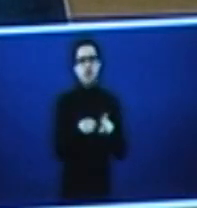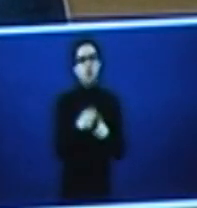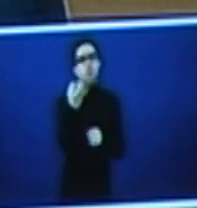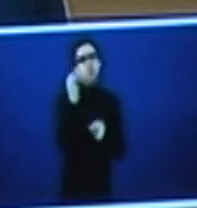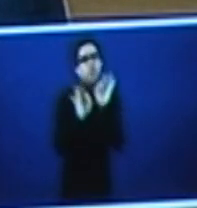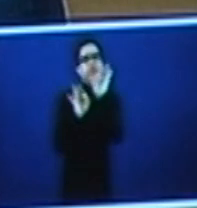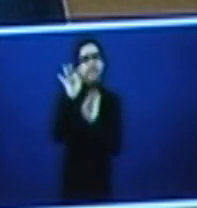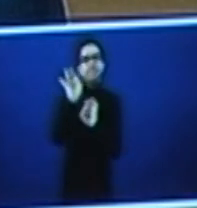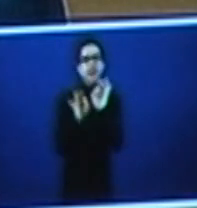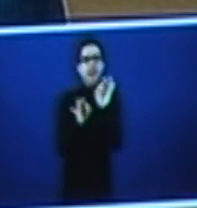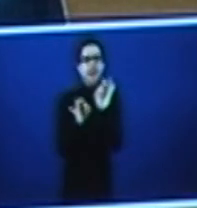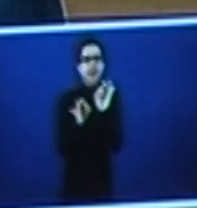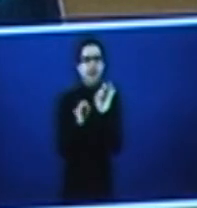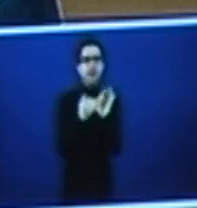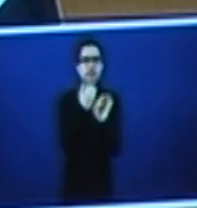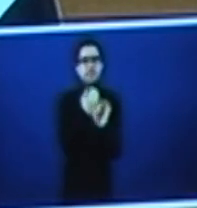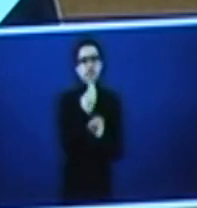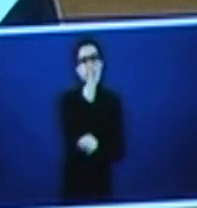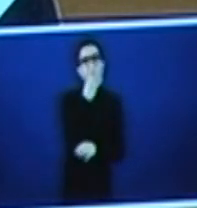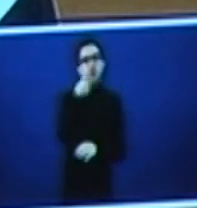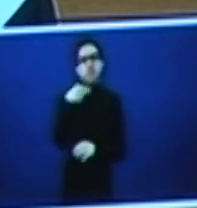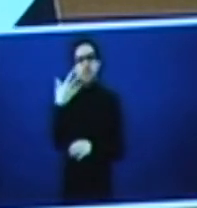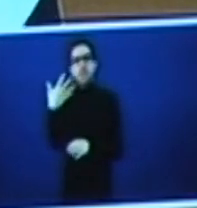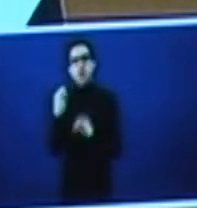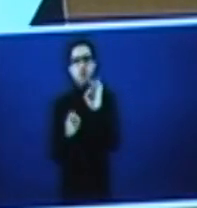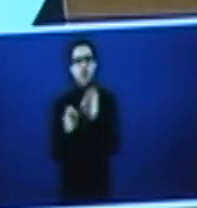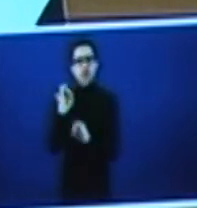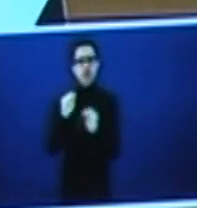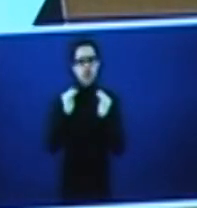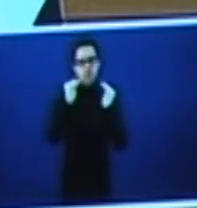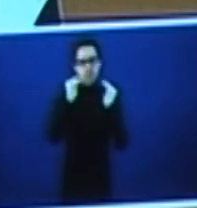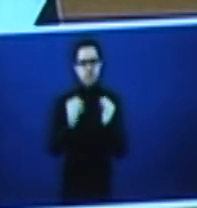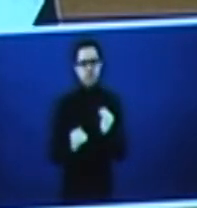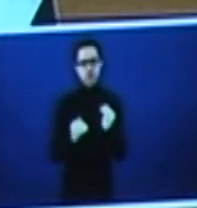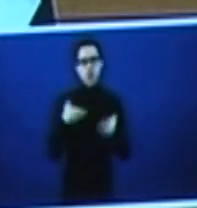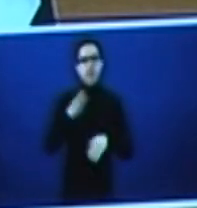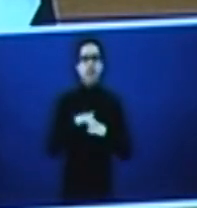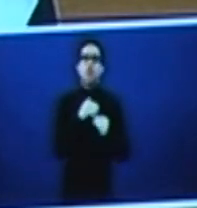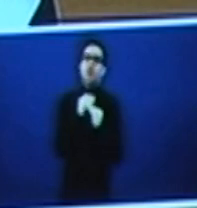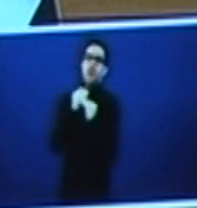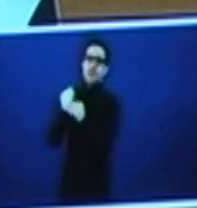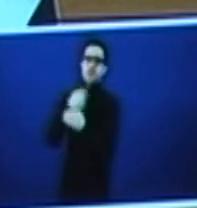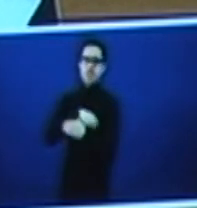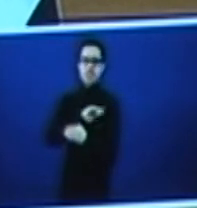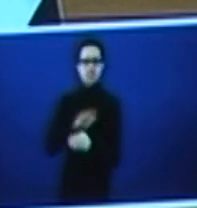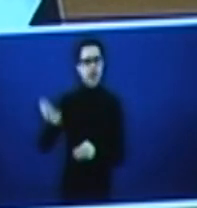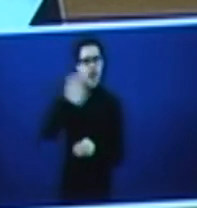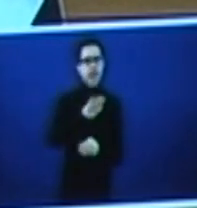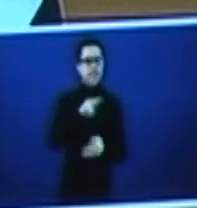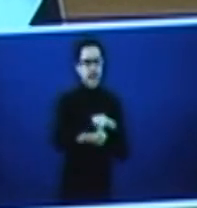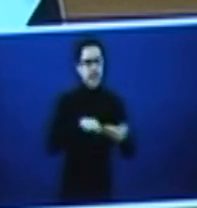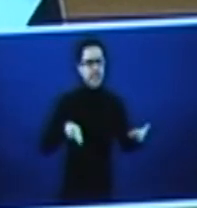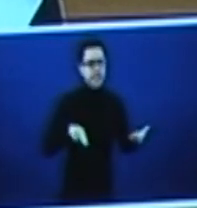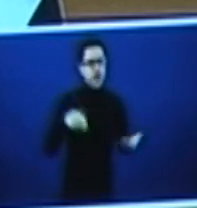paro casi 4 puntos e medio por debaixo da media de España, donde hai menos paro en Galicia que nas economías